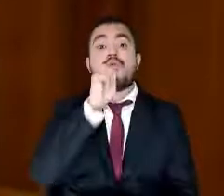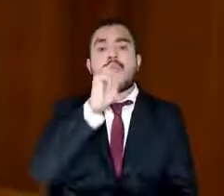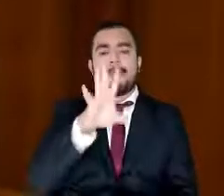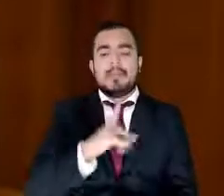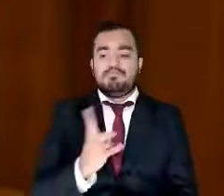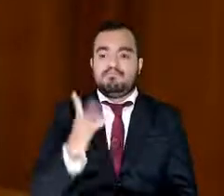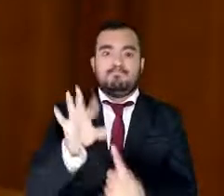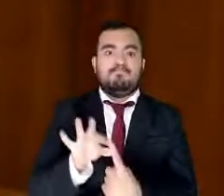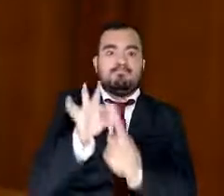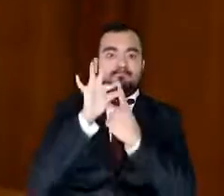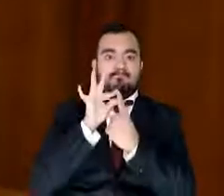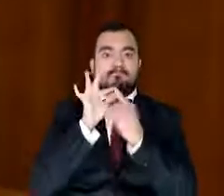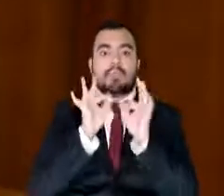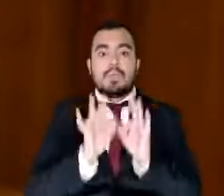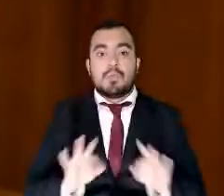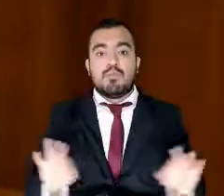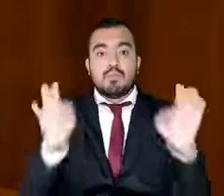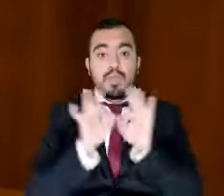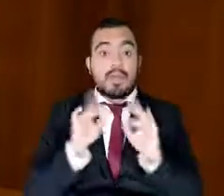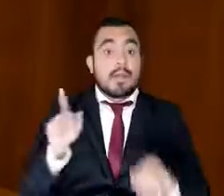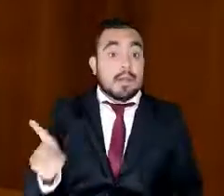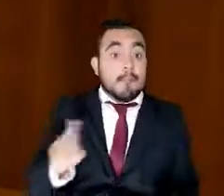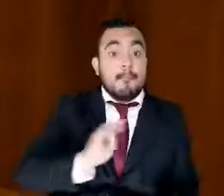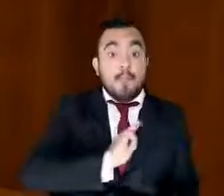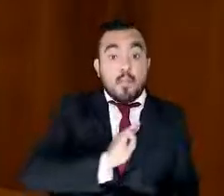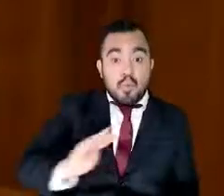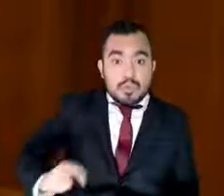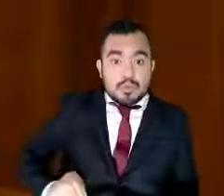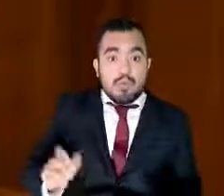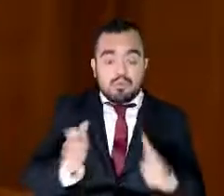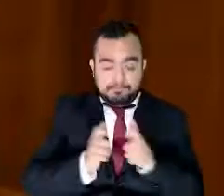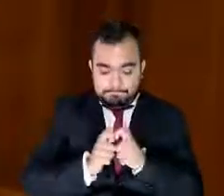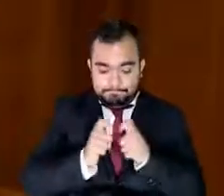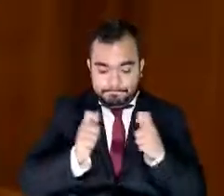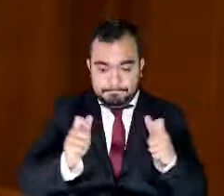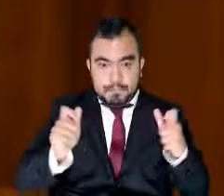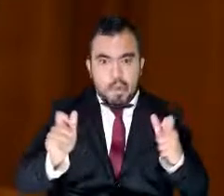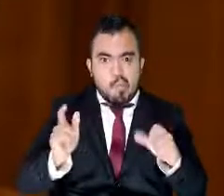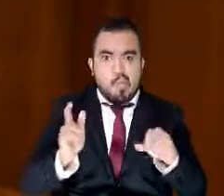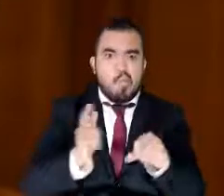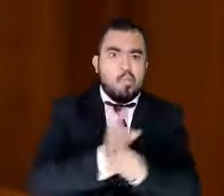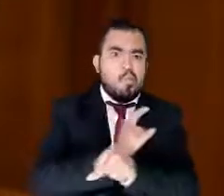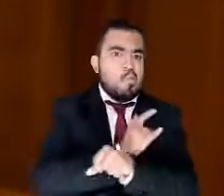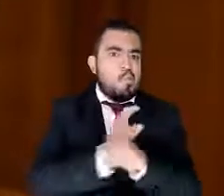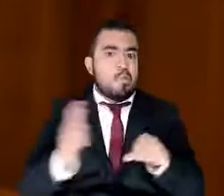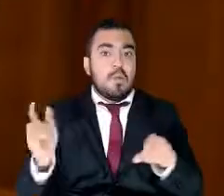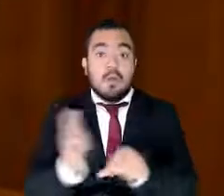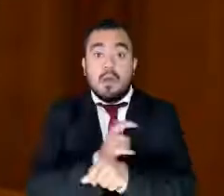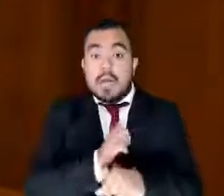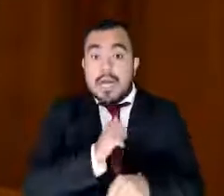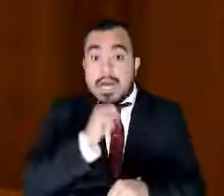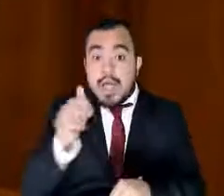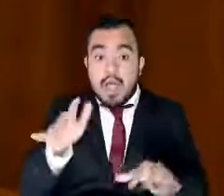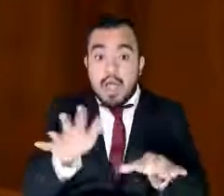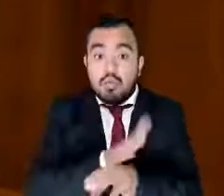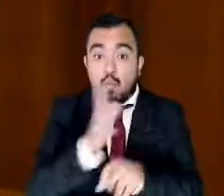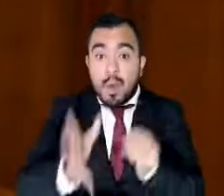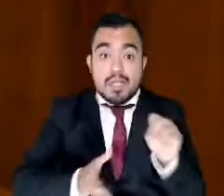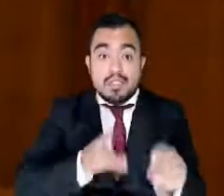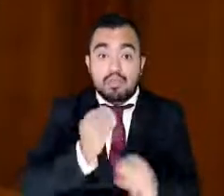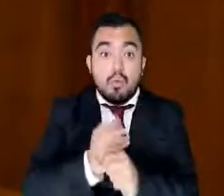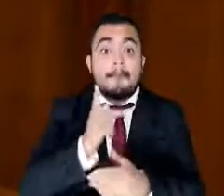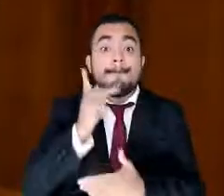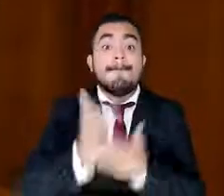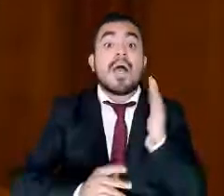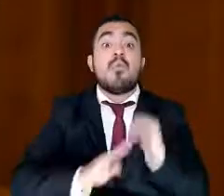dato que es muy importante. Un municipio que crece de forma desordenada, sin la actualización de su plan municipal de desarrollo